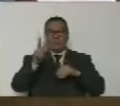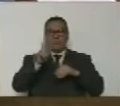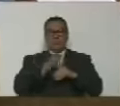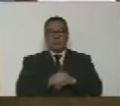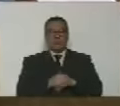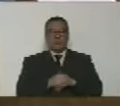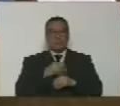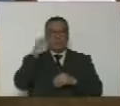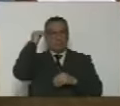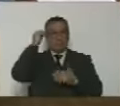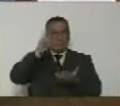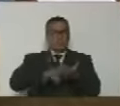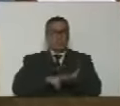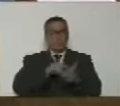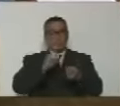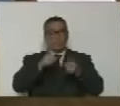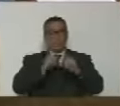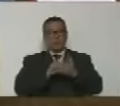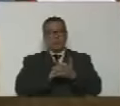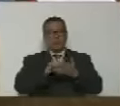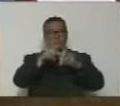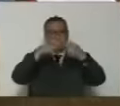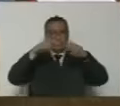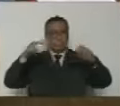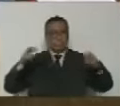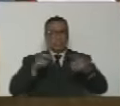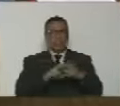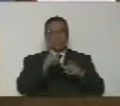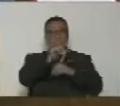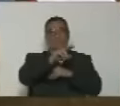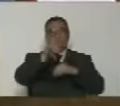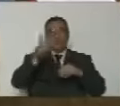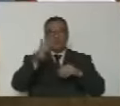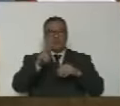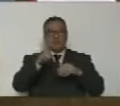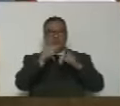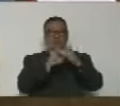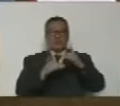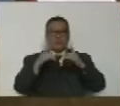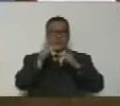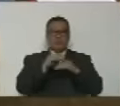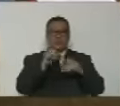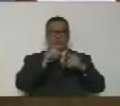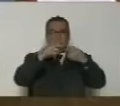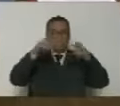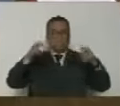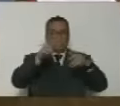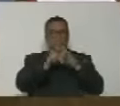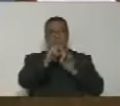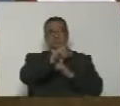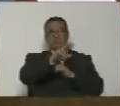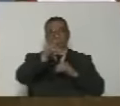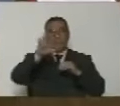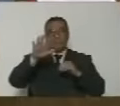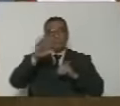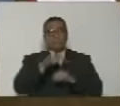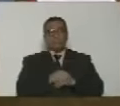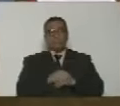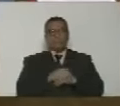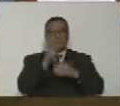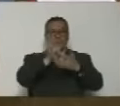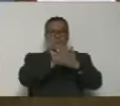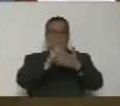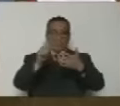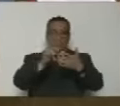32º. Se sugiere aprobar con modificación el epígrafe del artículo 32, el cual pasa a ser el epígrafe del artículo 35,